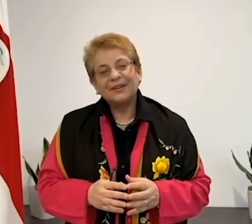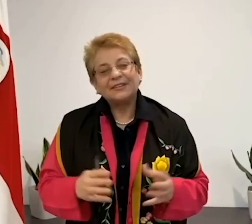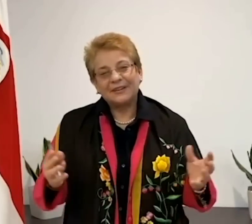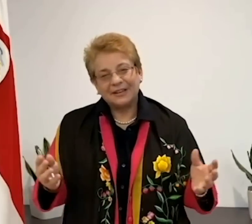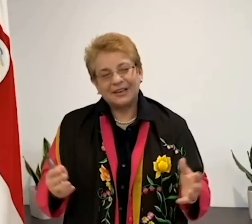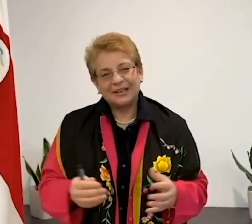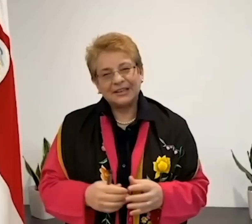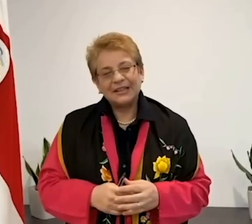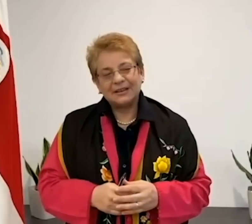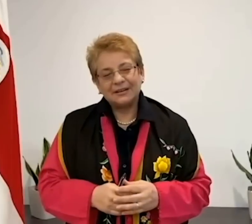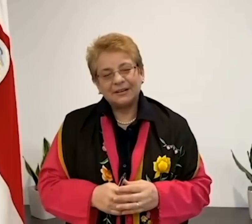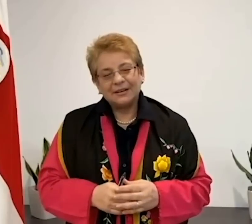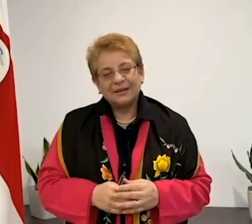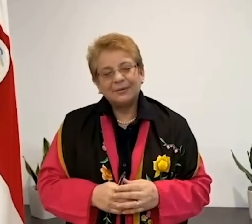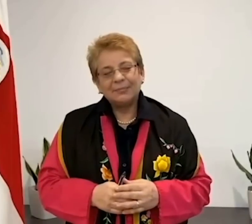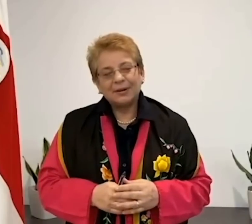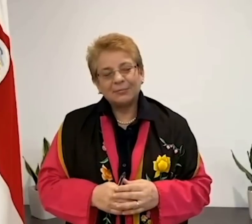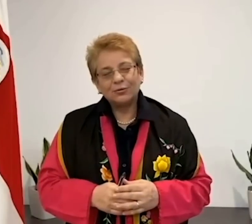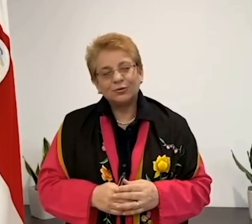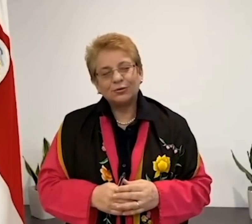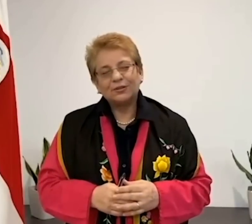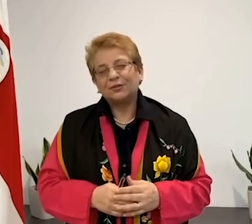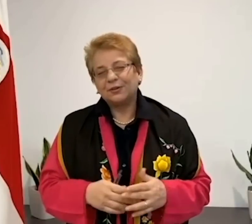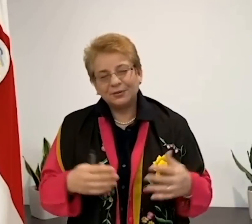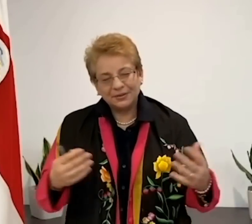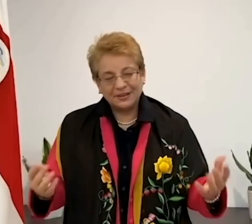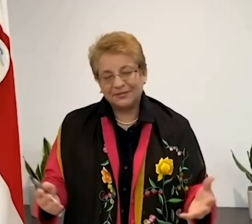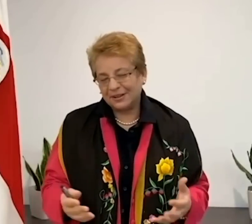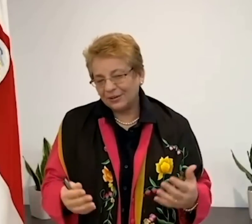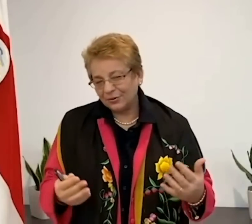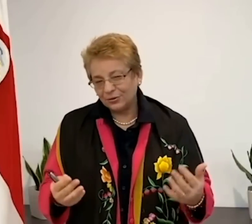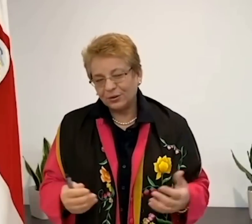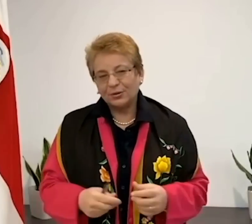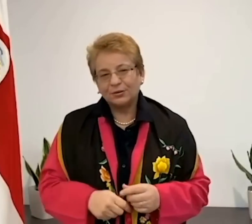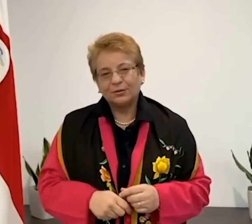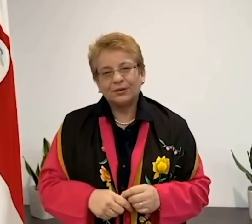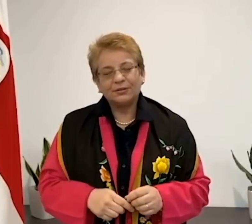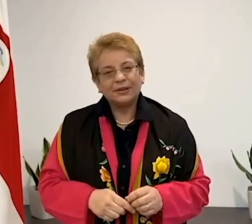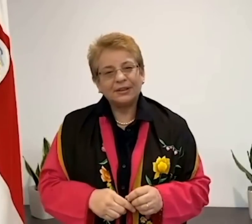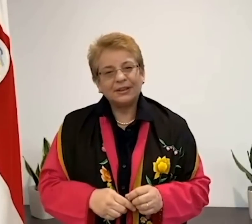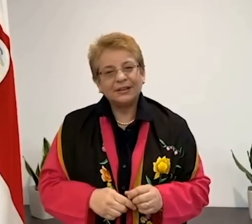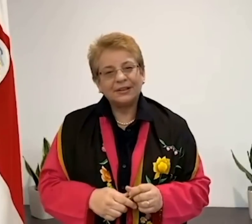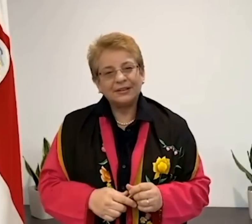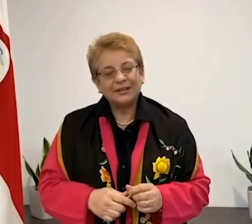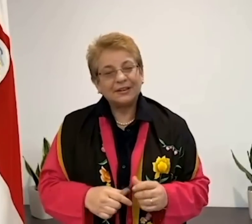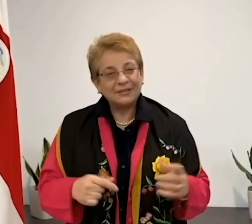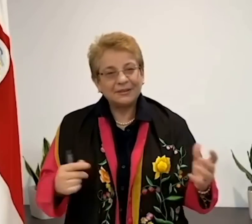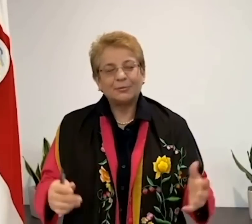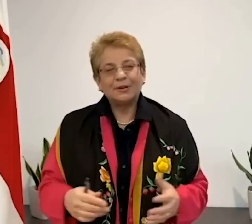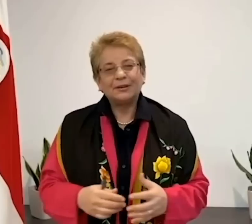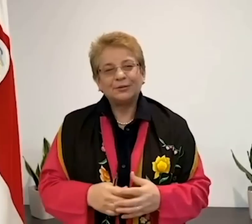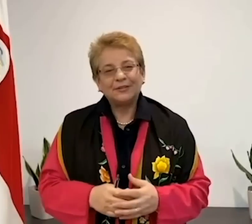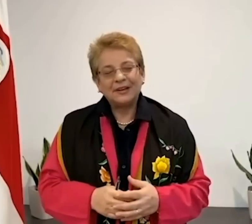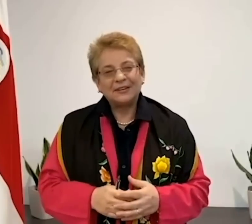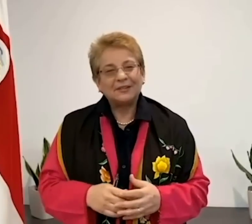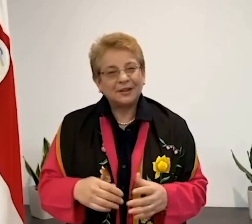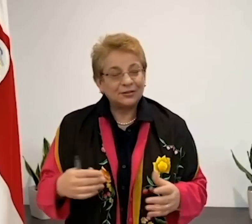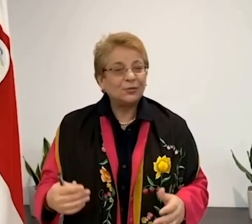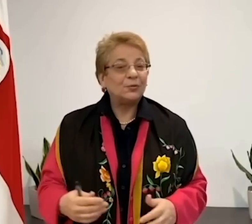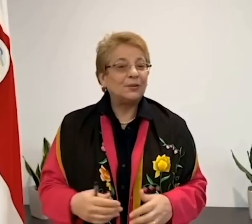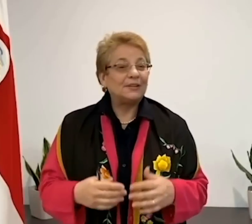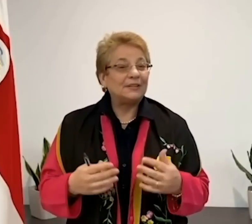la fiesta de la alegría, y para muchos eso tiene un significado. Yo recuerdo cuando yo era niña y llegaba ese momento de salir